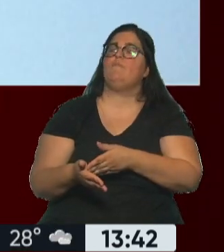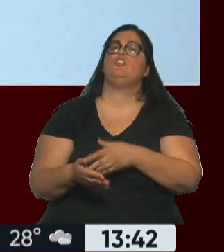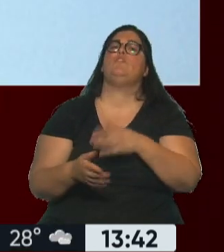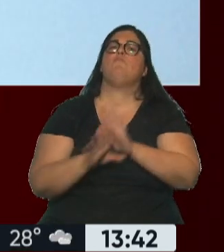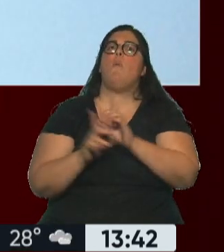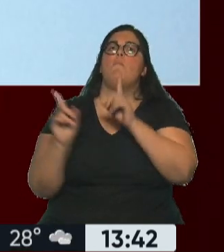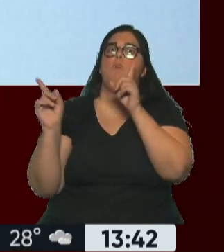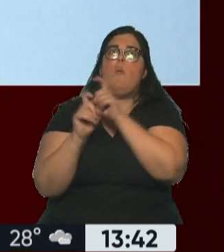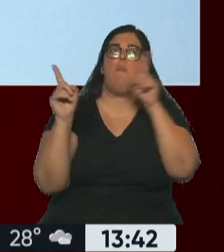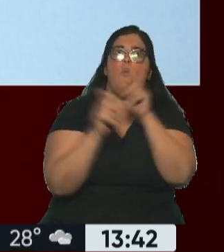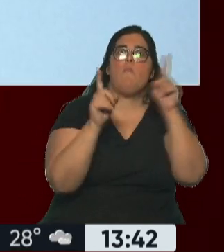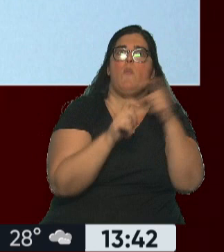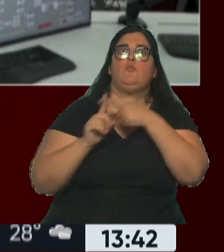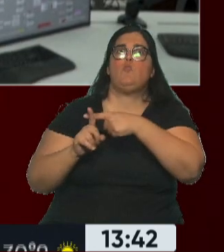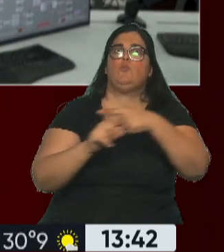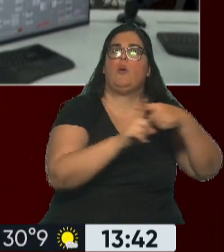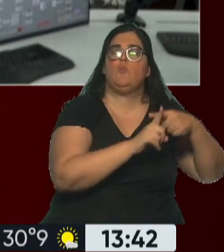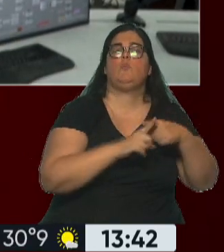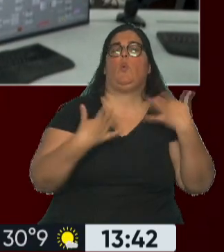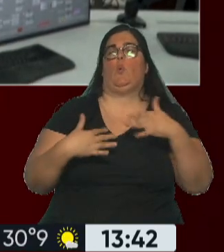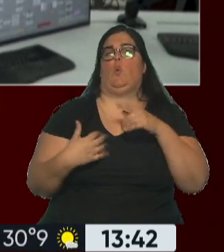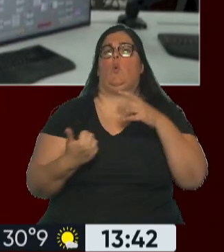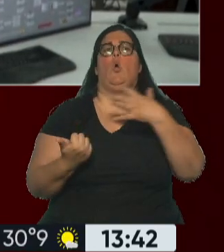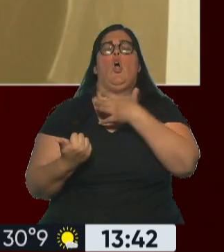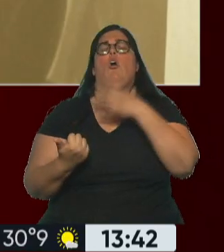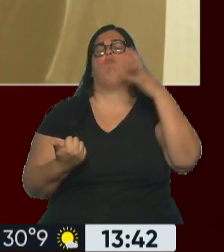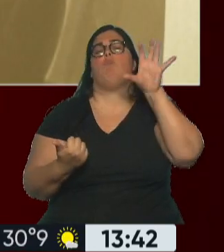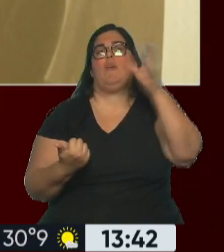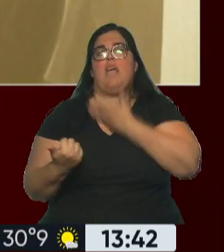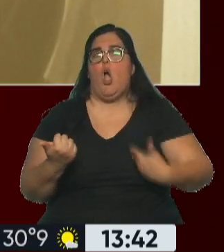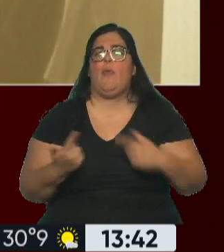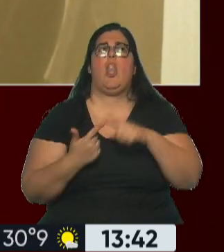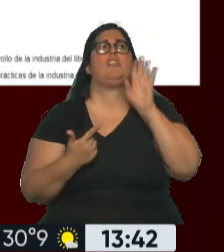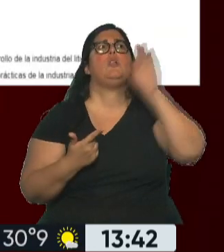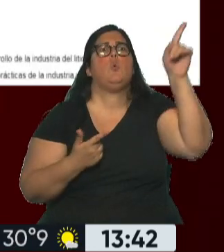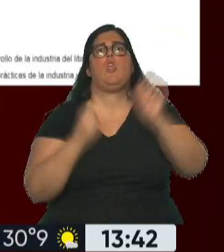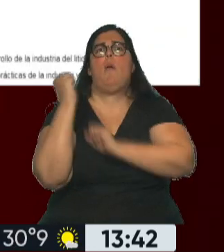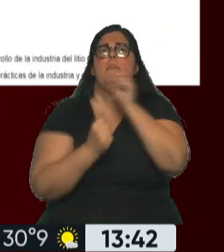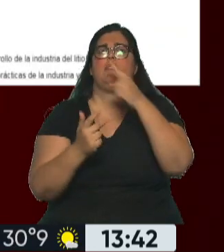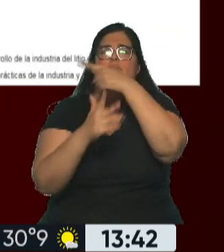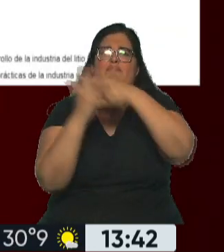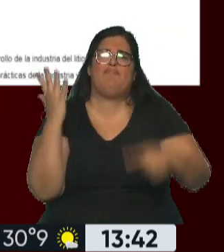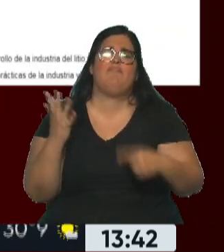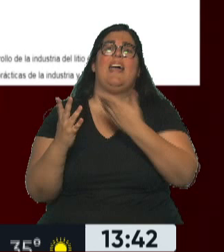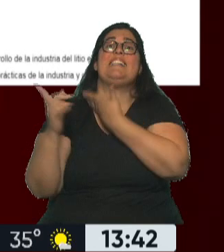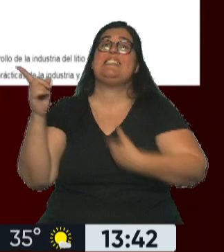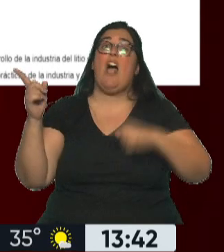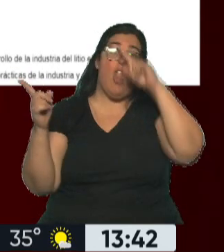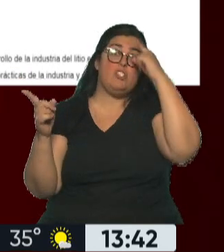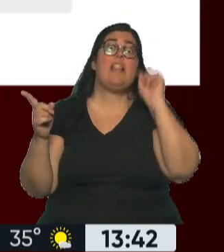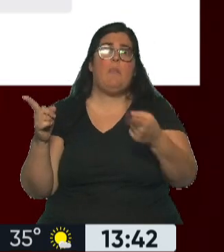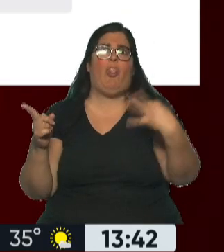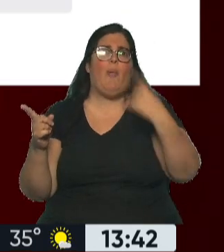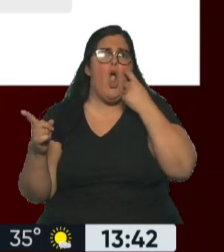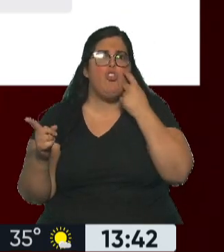de problemas. Es decir, élites provinciales, Estados Unidos, corporaciones globales y gobierno nacional que también debería de alguna manera controlar más